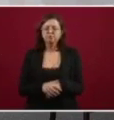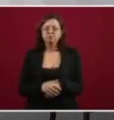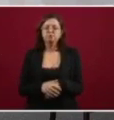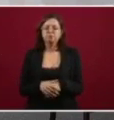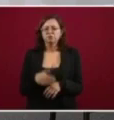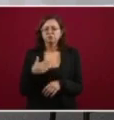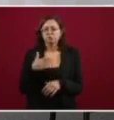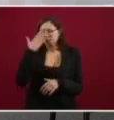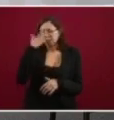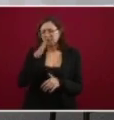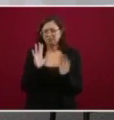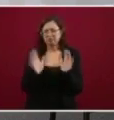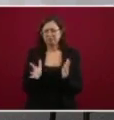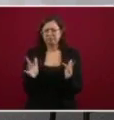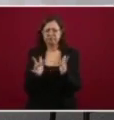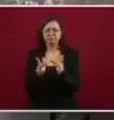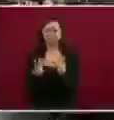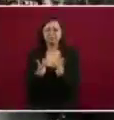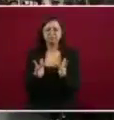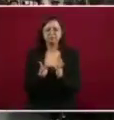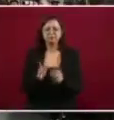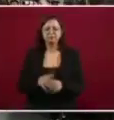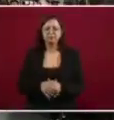hizo en esos términos.